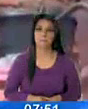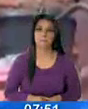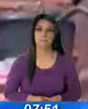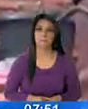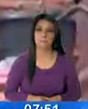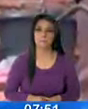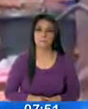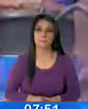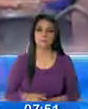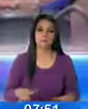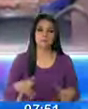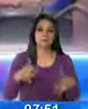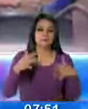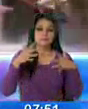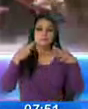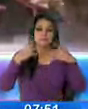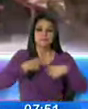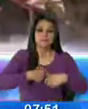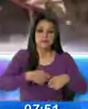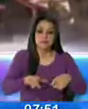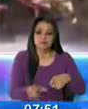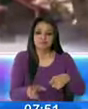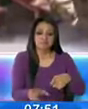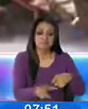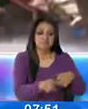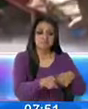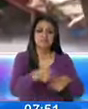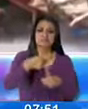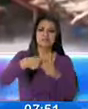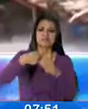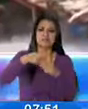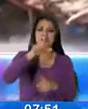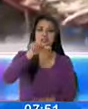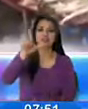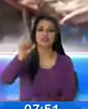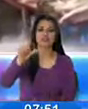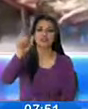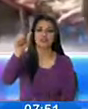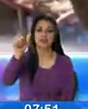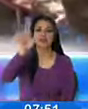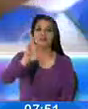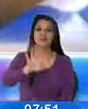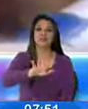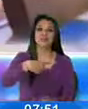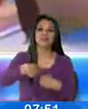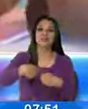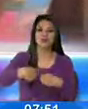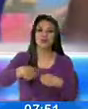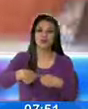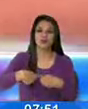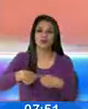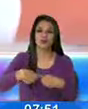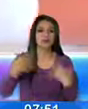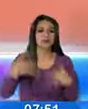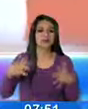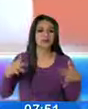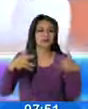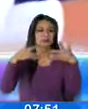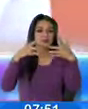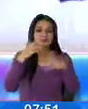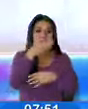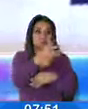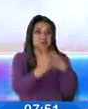El olor a leña invade el mercado de la parroquia rural de Yoa, ubicada al suroriente de Quito. Quien visita la localidad no puede irse